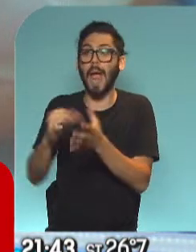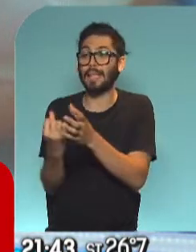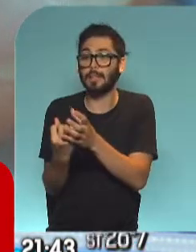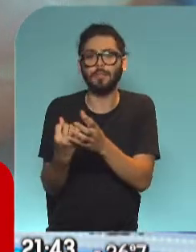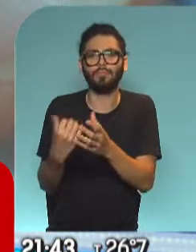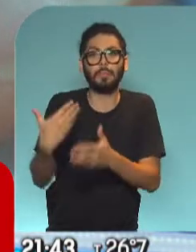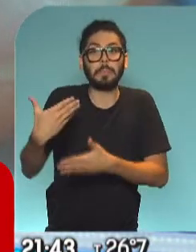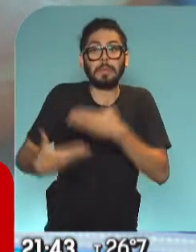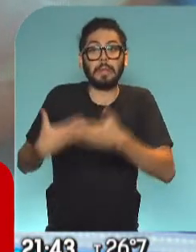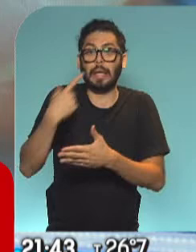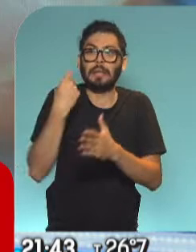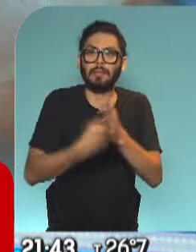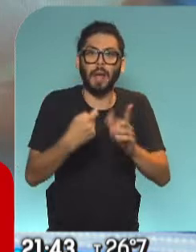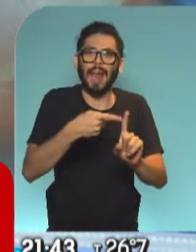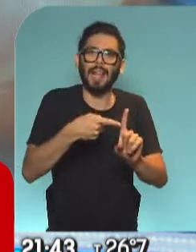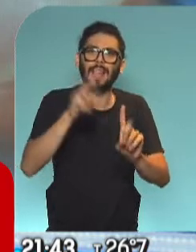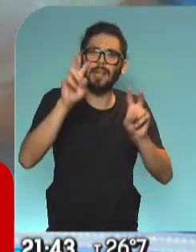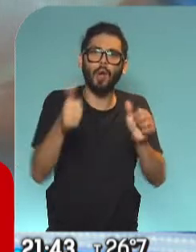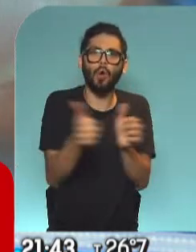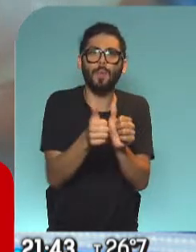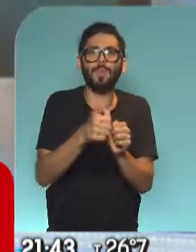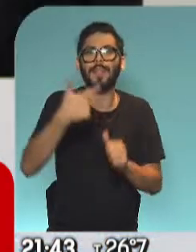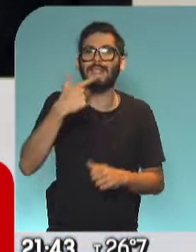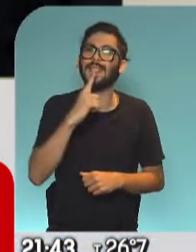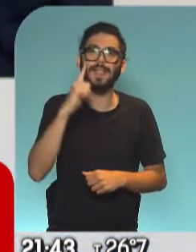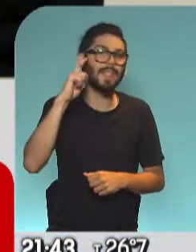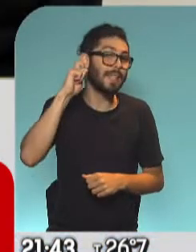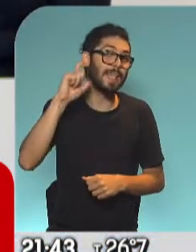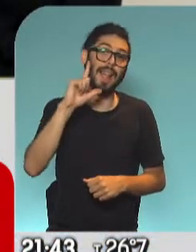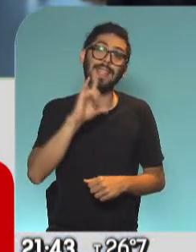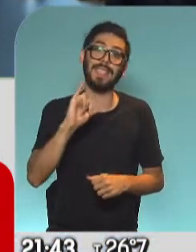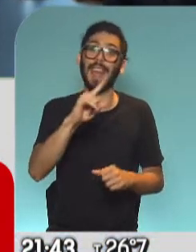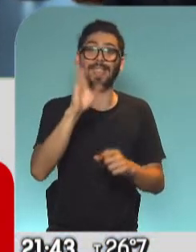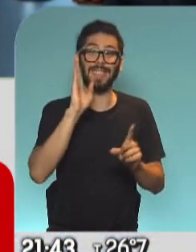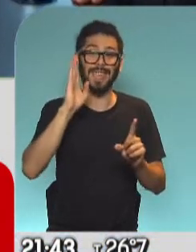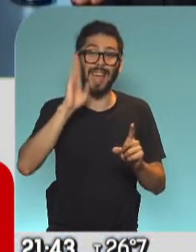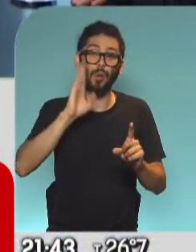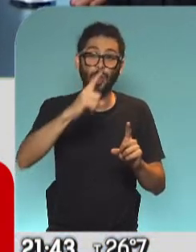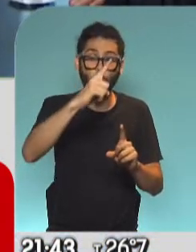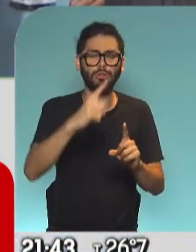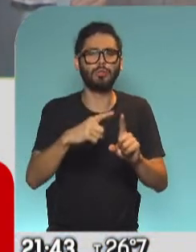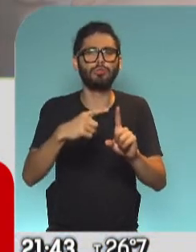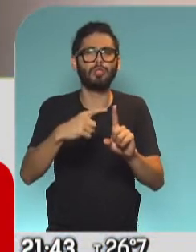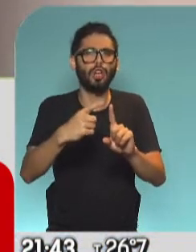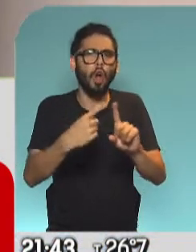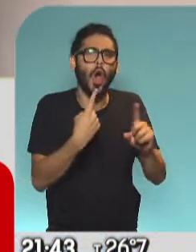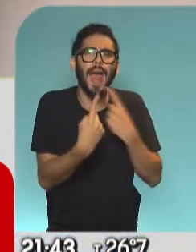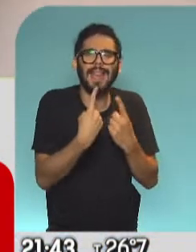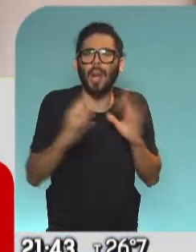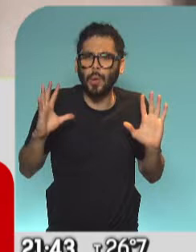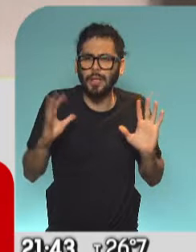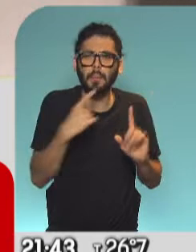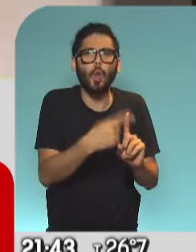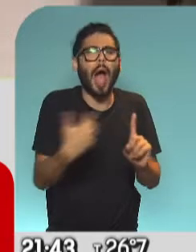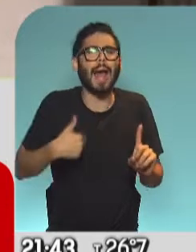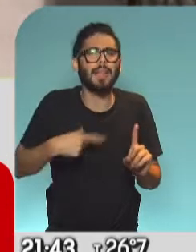emergentes, venía trabajando en ese tema con Joseph Stiglitz en Estados Unidos, y cuando le hago la entrevista y le pregunto, en el caso de